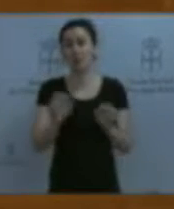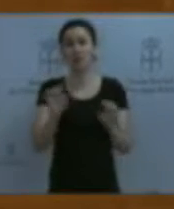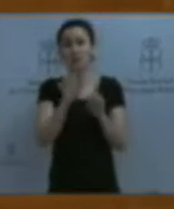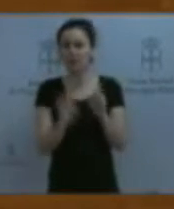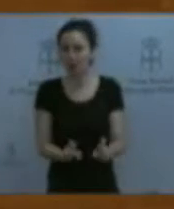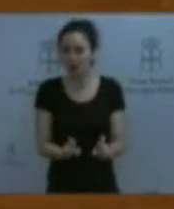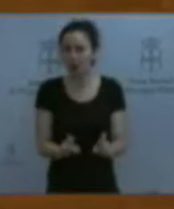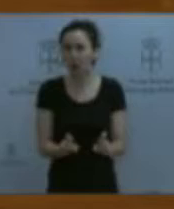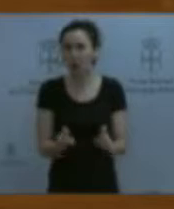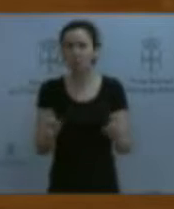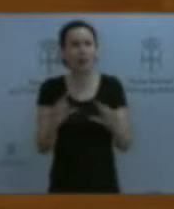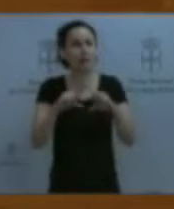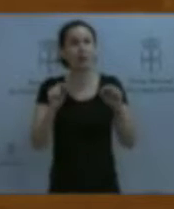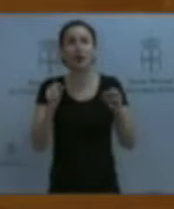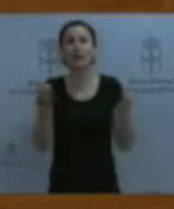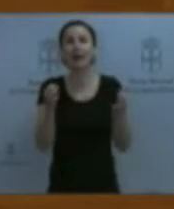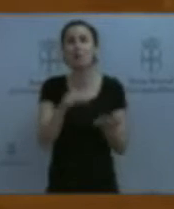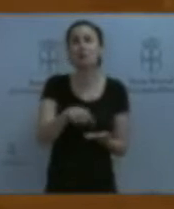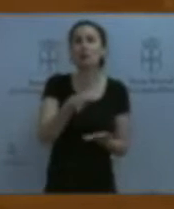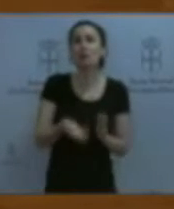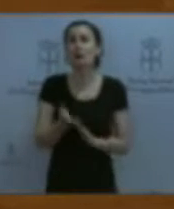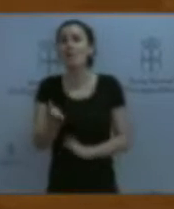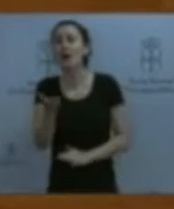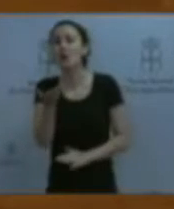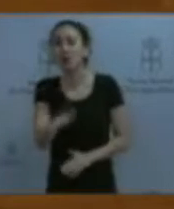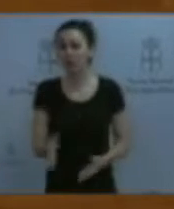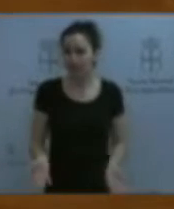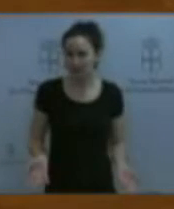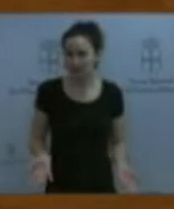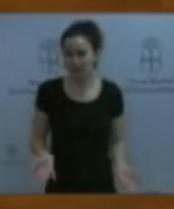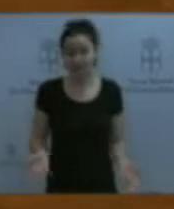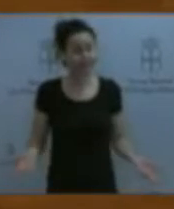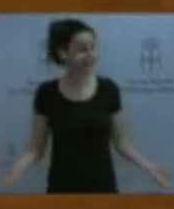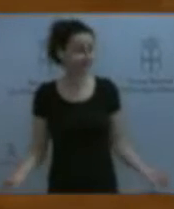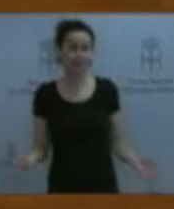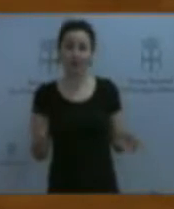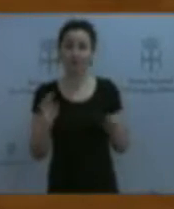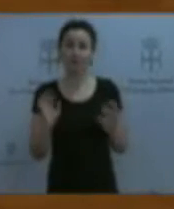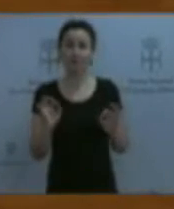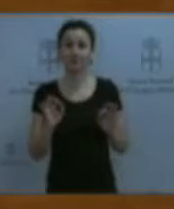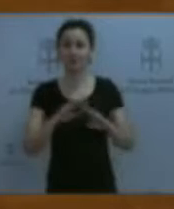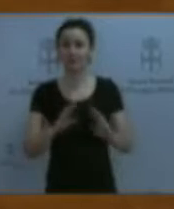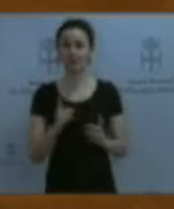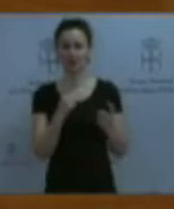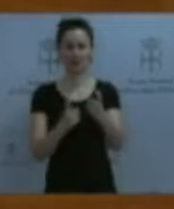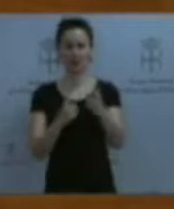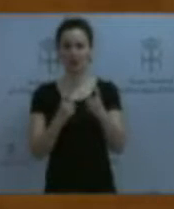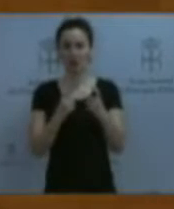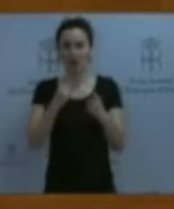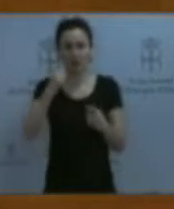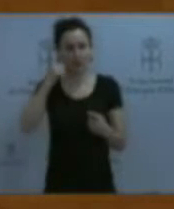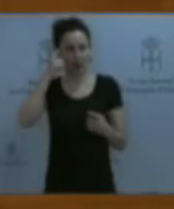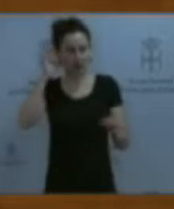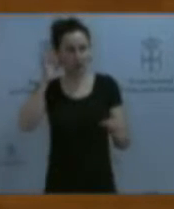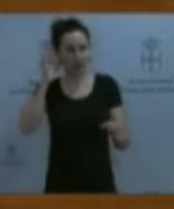asturianos: ¿qué pasa con mis impuestos? Desgraciadamente, la pregunta es lógica, al igual que el malestar que subyace tras ella, pero